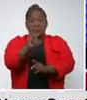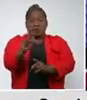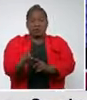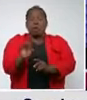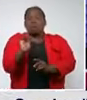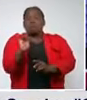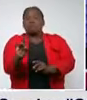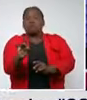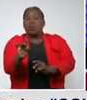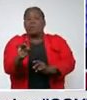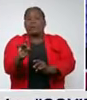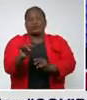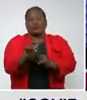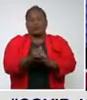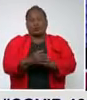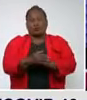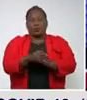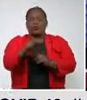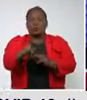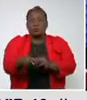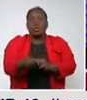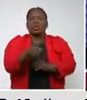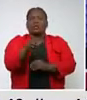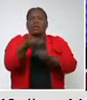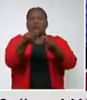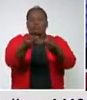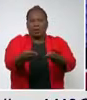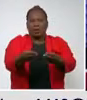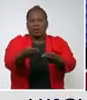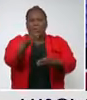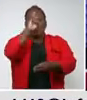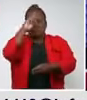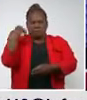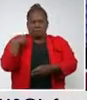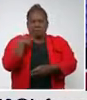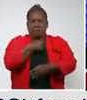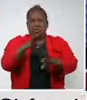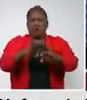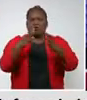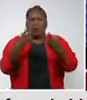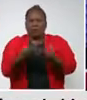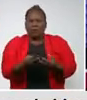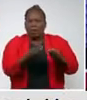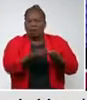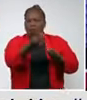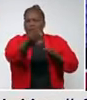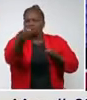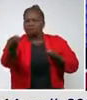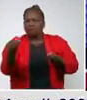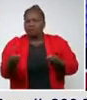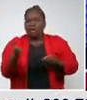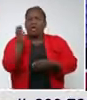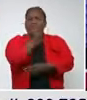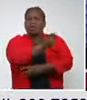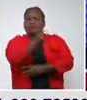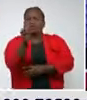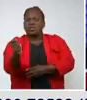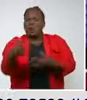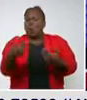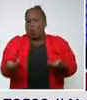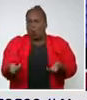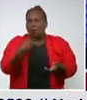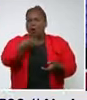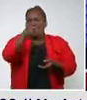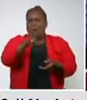Se le está administrando, su médico de familia se lo lleva, los enseña y después evalúa diariamente su